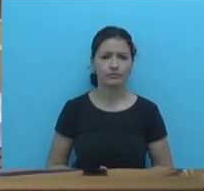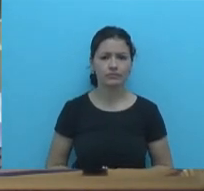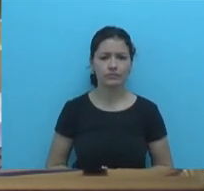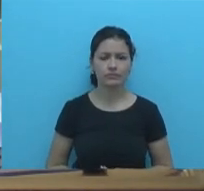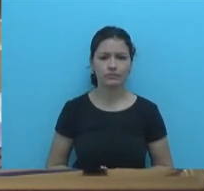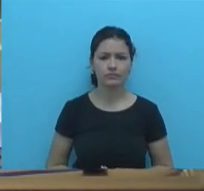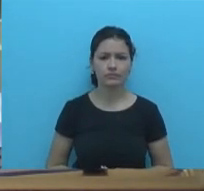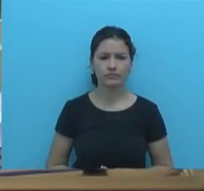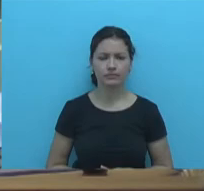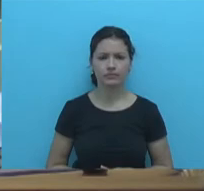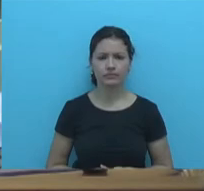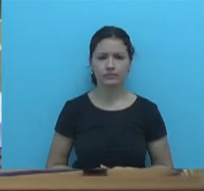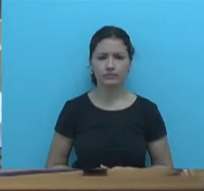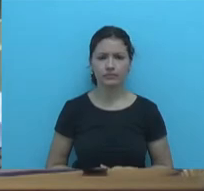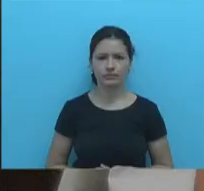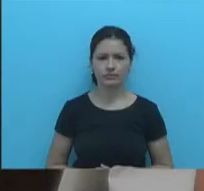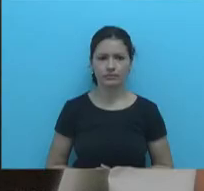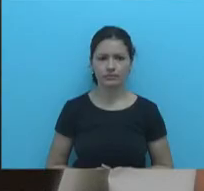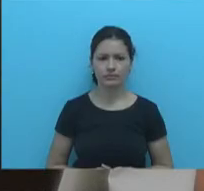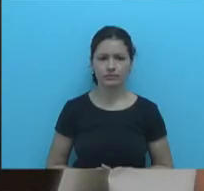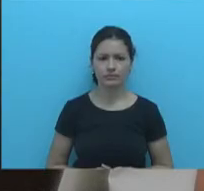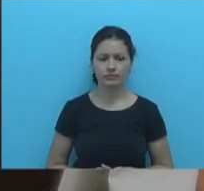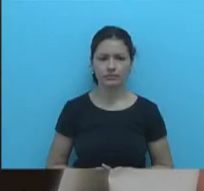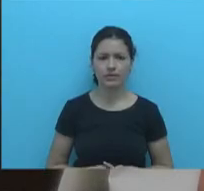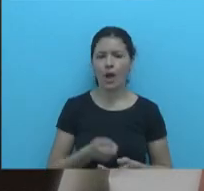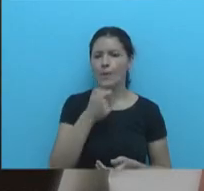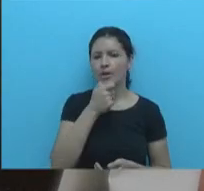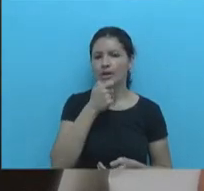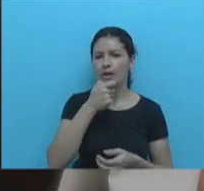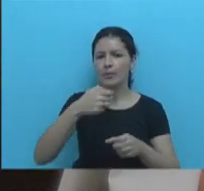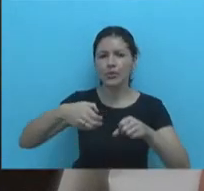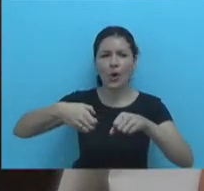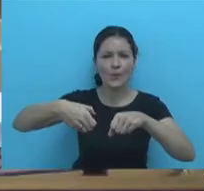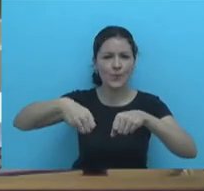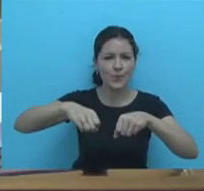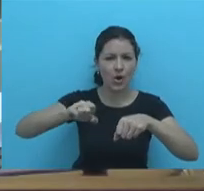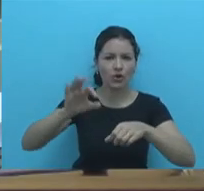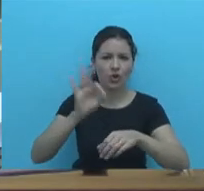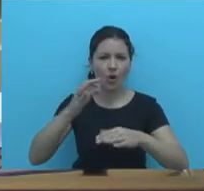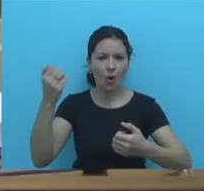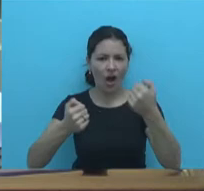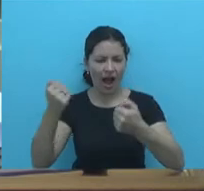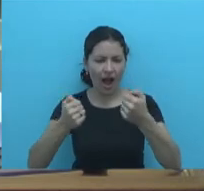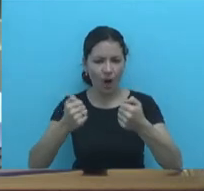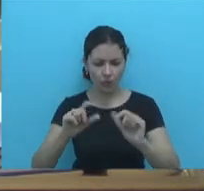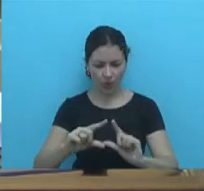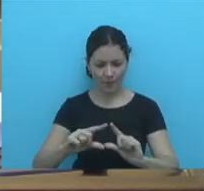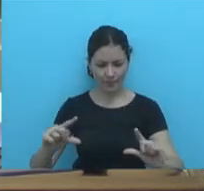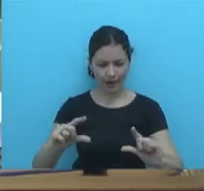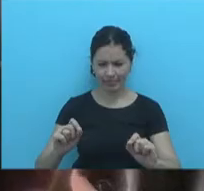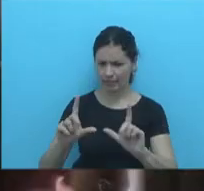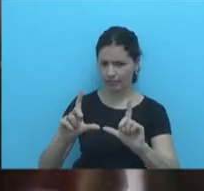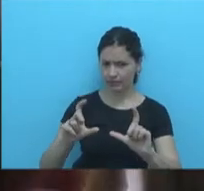¿Cómo se supone que van a cobrar la multa? Porque, por ejemplo, para una moto o un auto vos tomás la patente y listo, ¿entendés? Pero